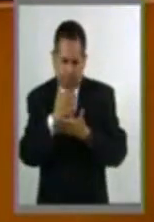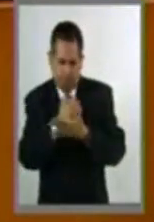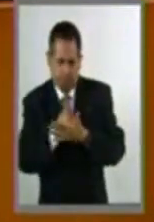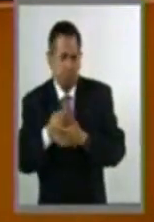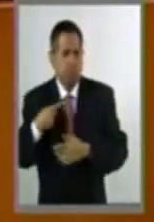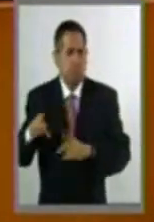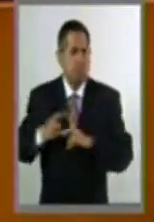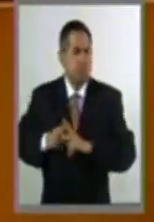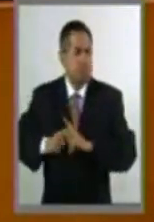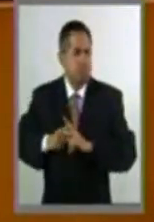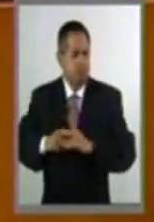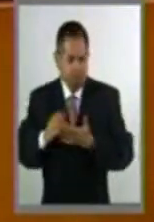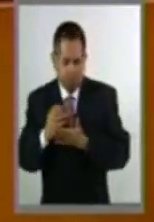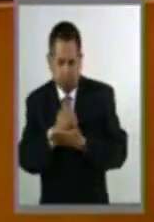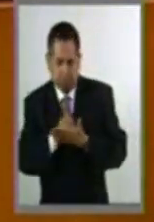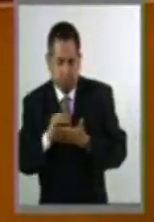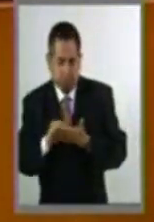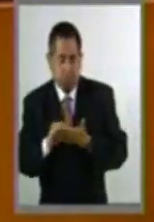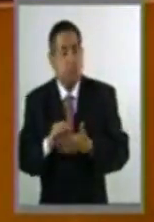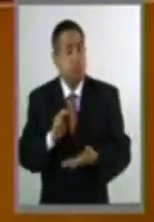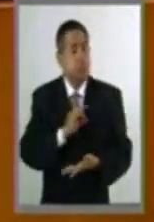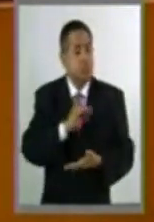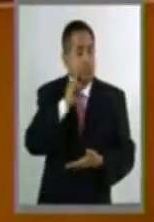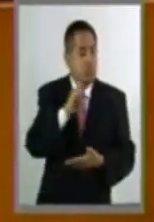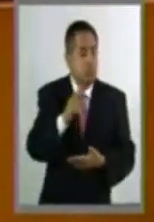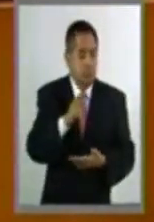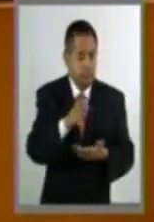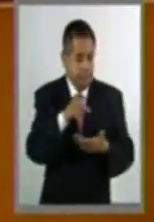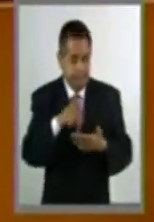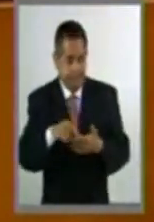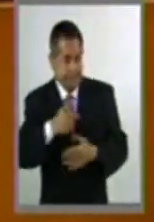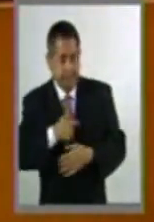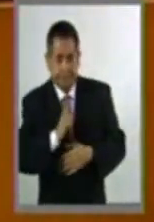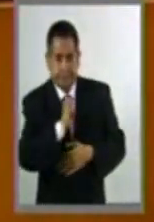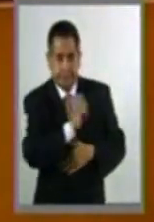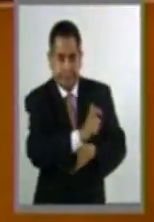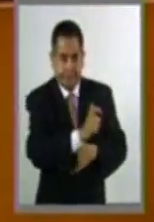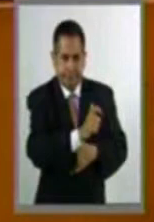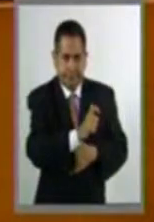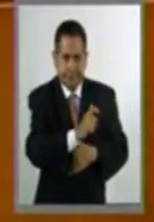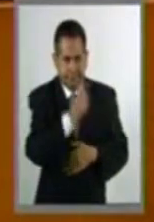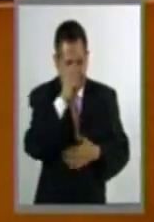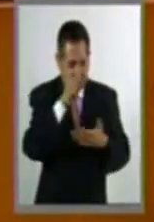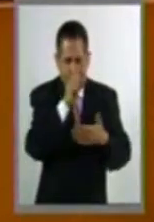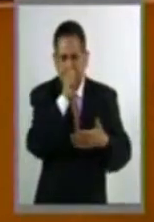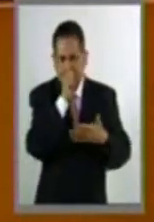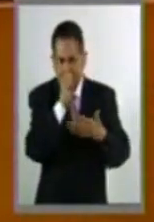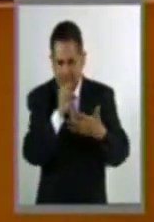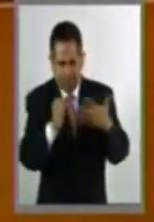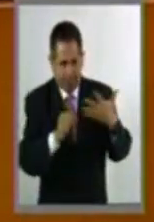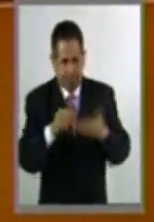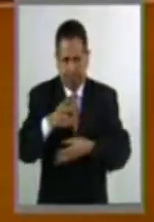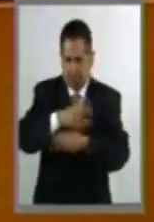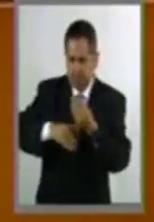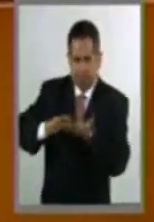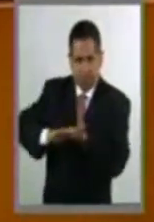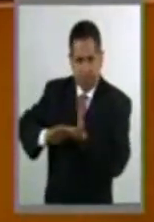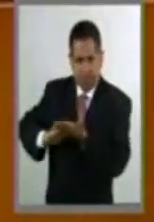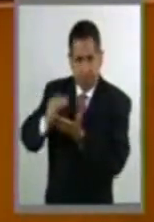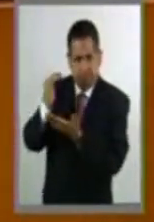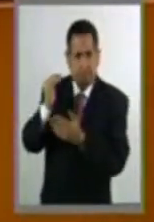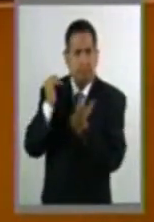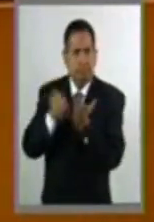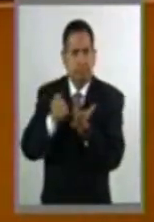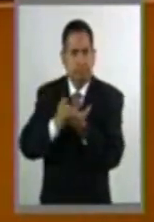su impuesto anual, podrán hacer, además de las deducciones autorizadas en cada capítulo de esta ley, que les